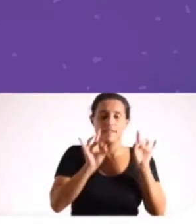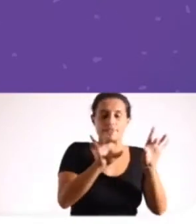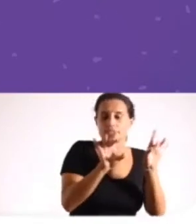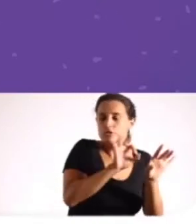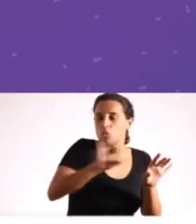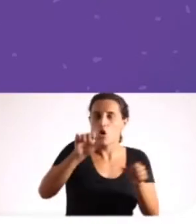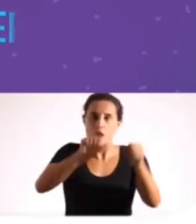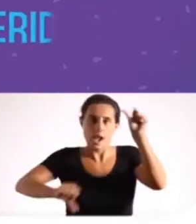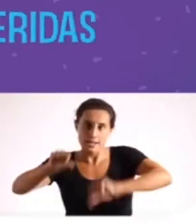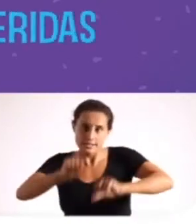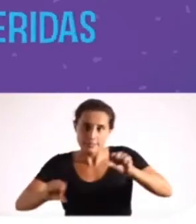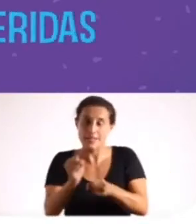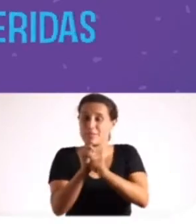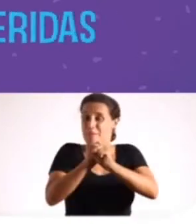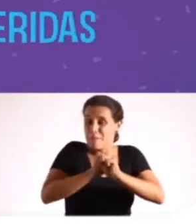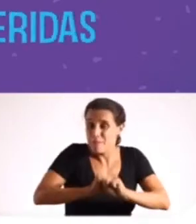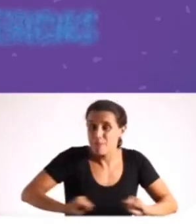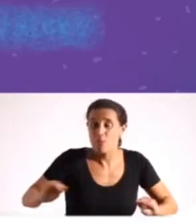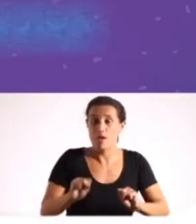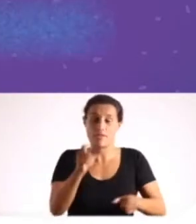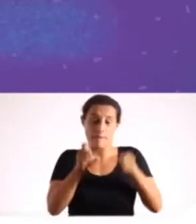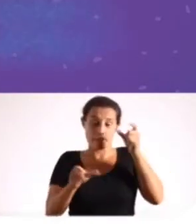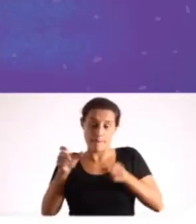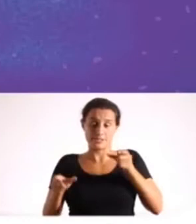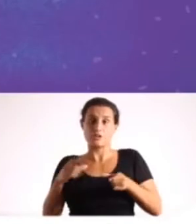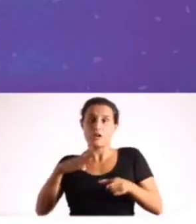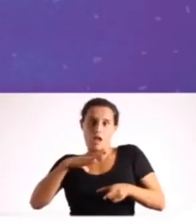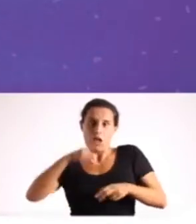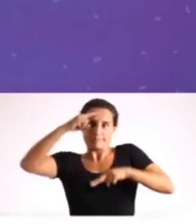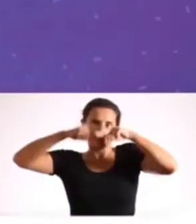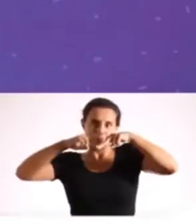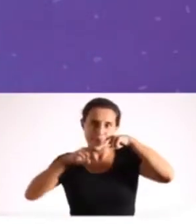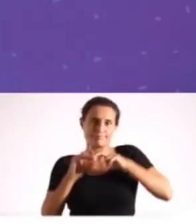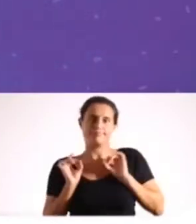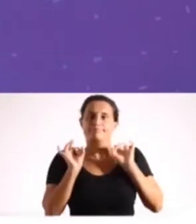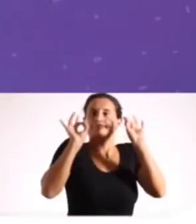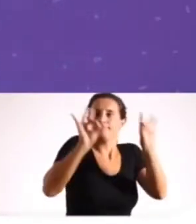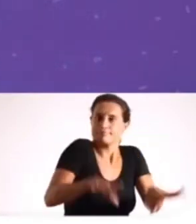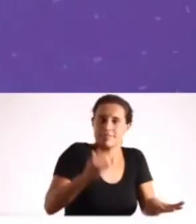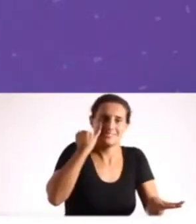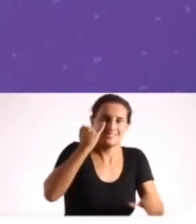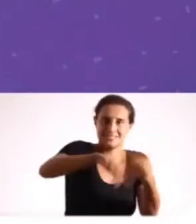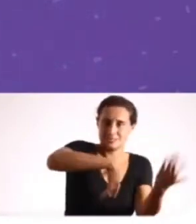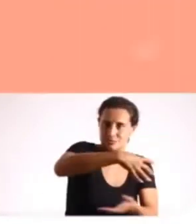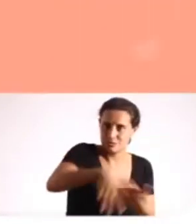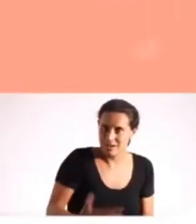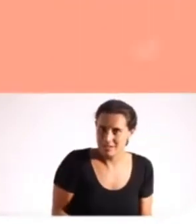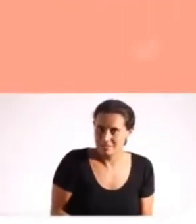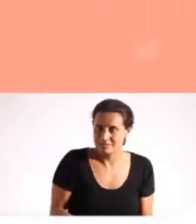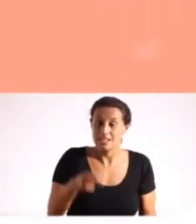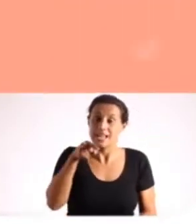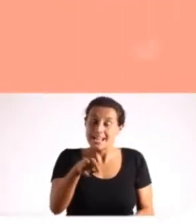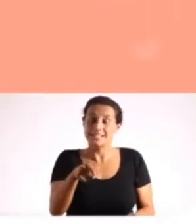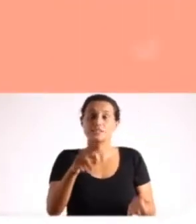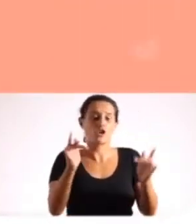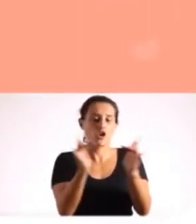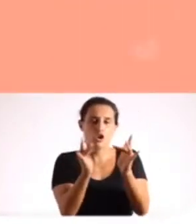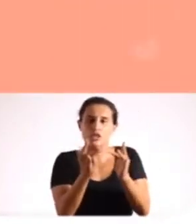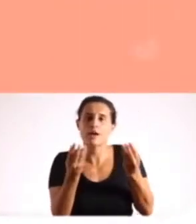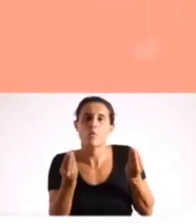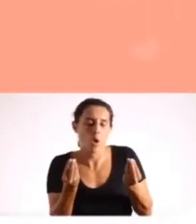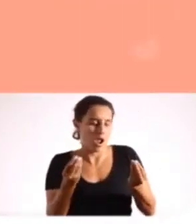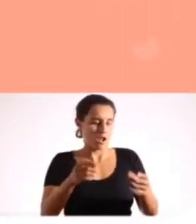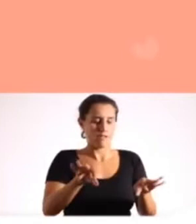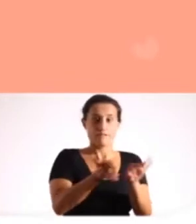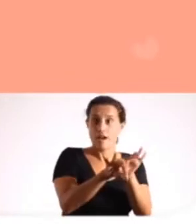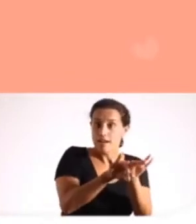o heridas que pueden ser transmitidas de una persona con ITS a otra a través del contacto sexual. Esto incluye contacto entre genital